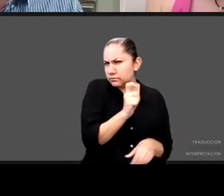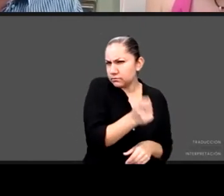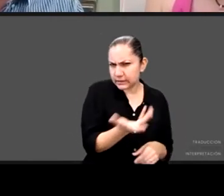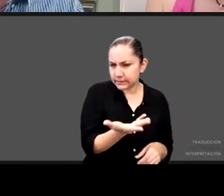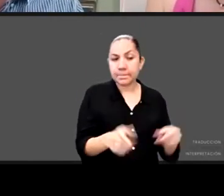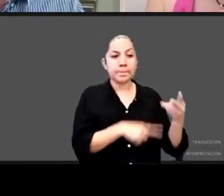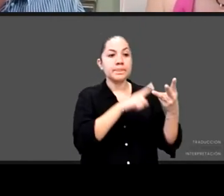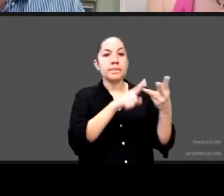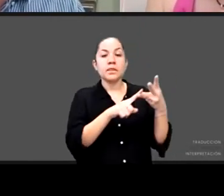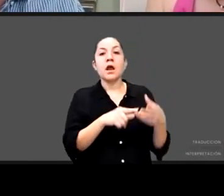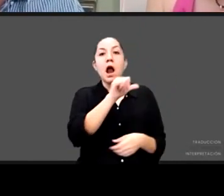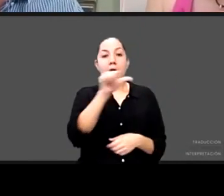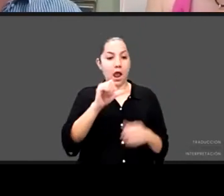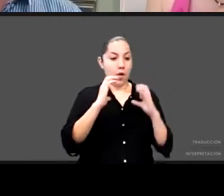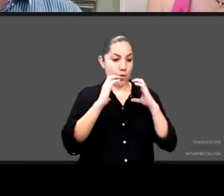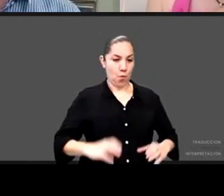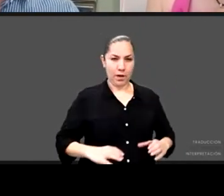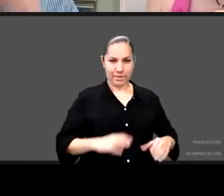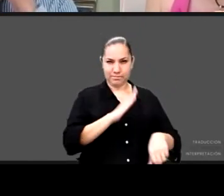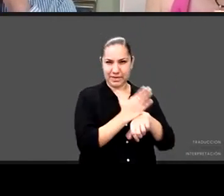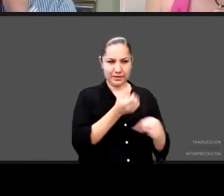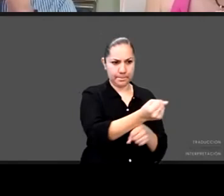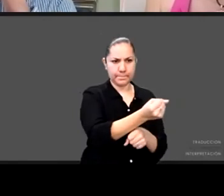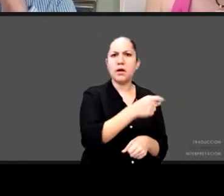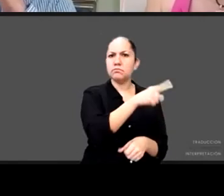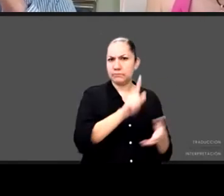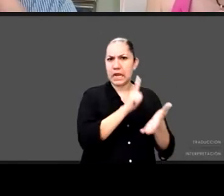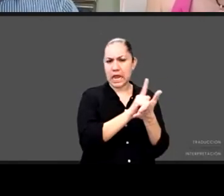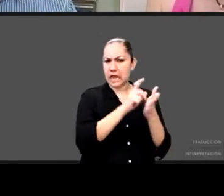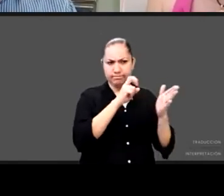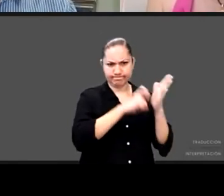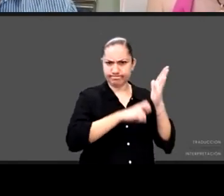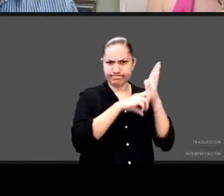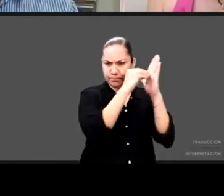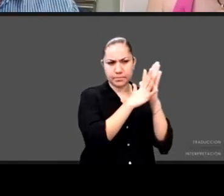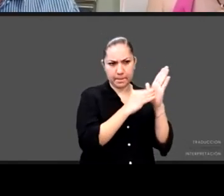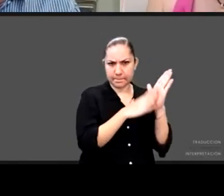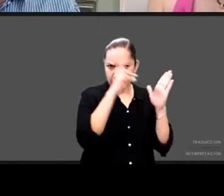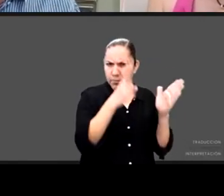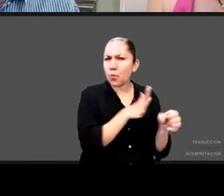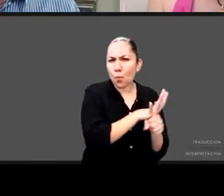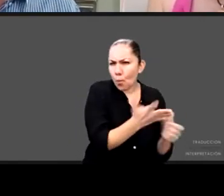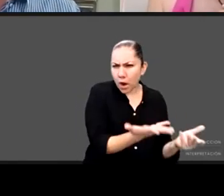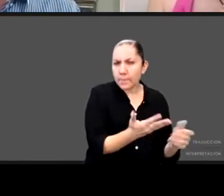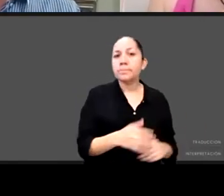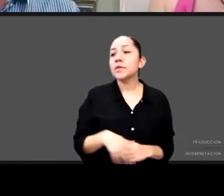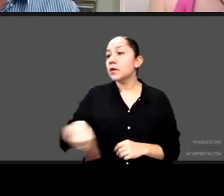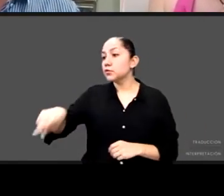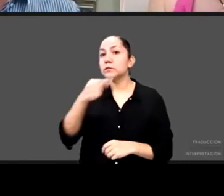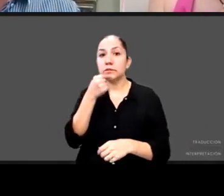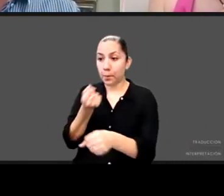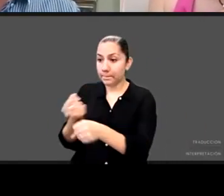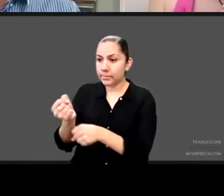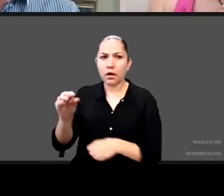¿En dónde está regulado el castigo corporal? En el caso de niños violentados que llegan a dependencias públicas por este mismo factor, ¿de qué manera se